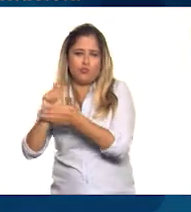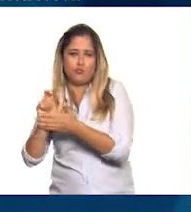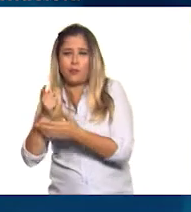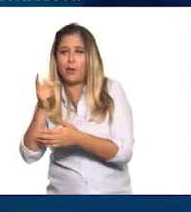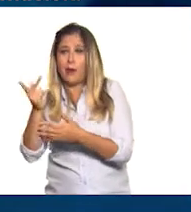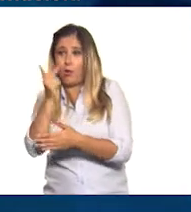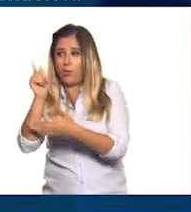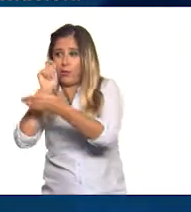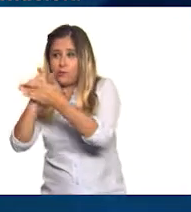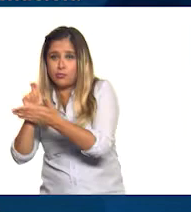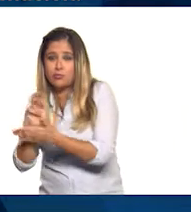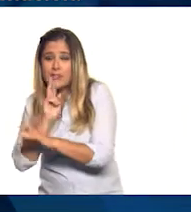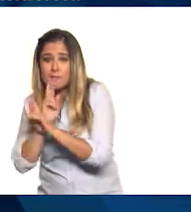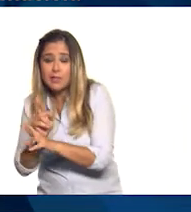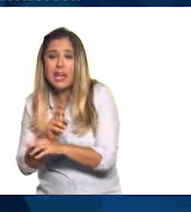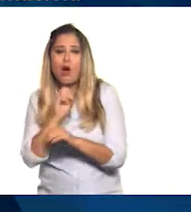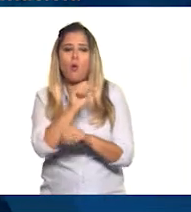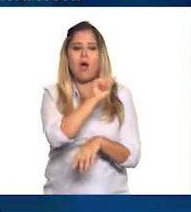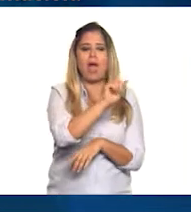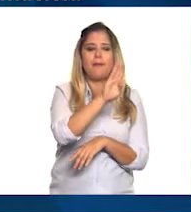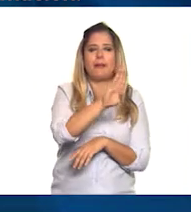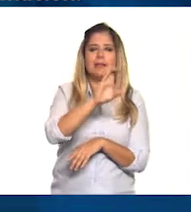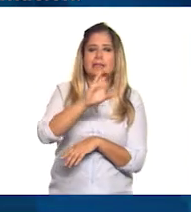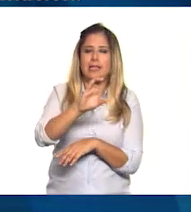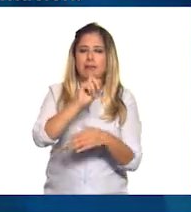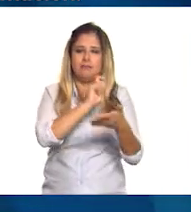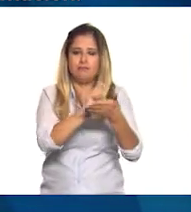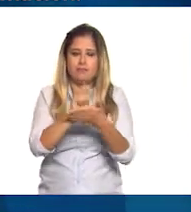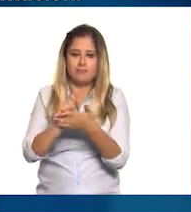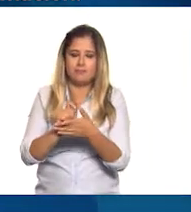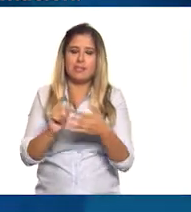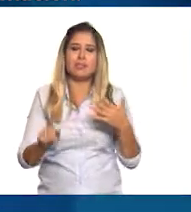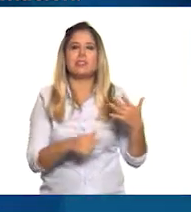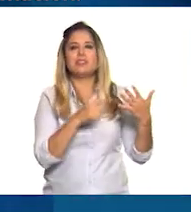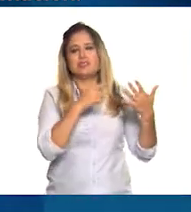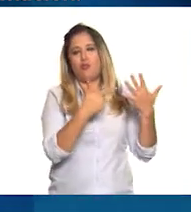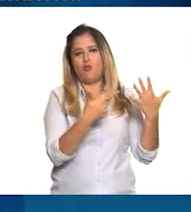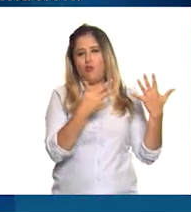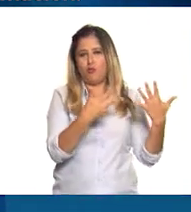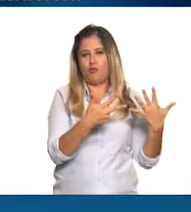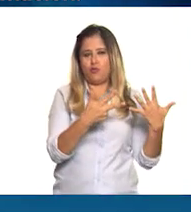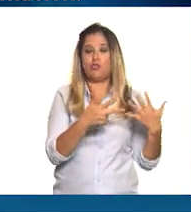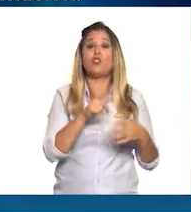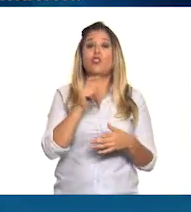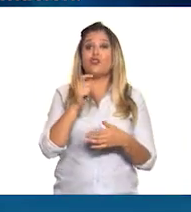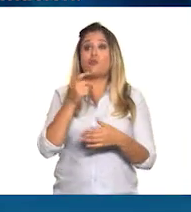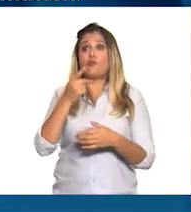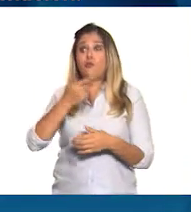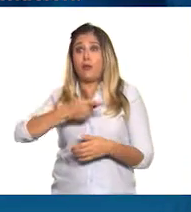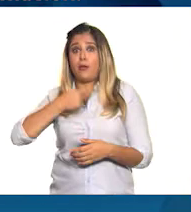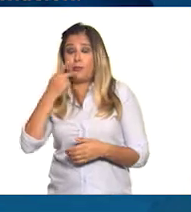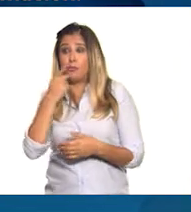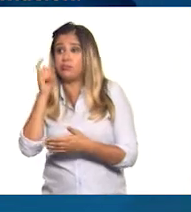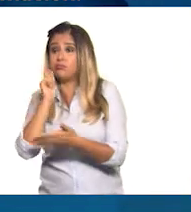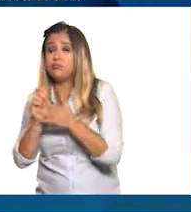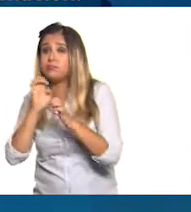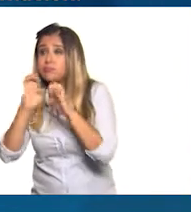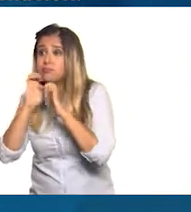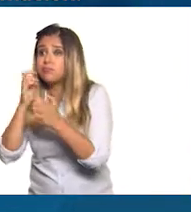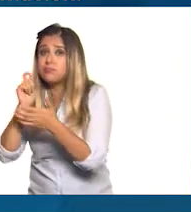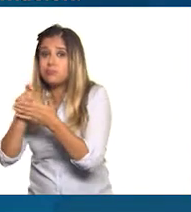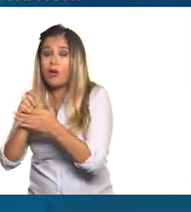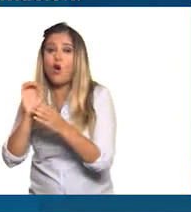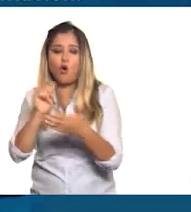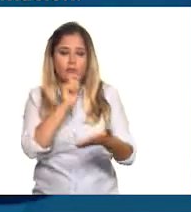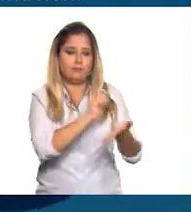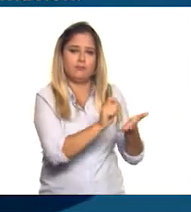las necesidades de información. Y número 8, definir si la encuesta se aplicará de forma oral o por escrito.